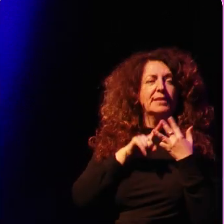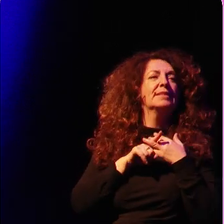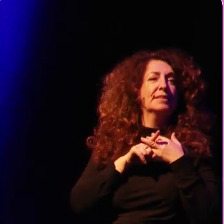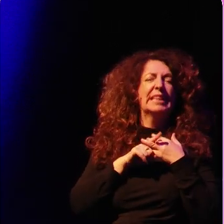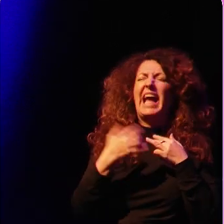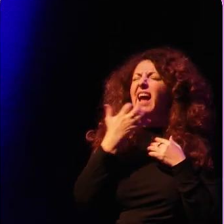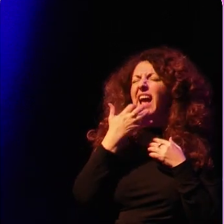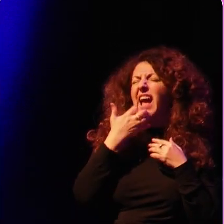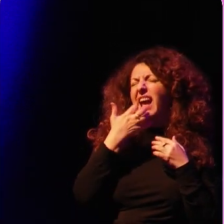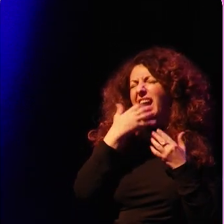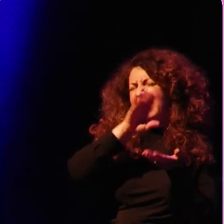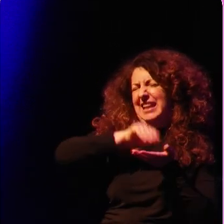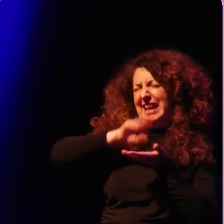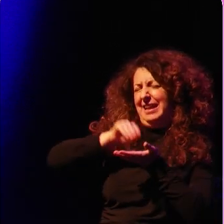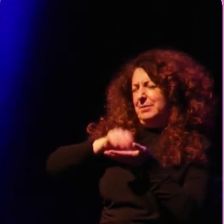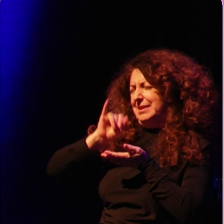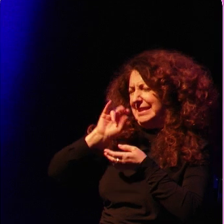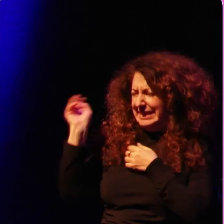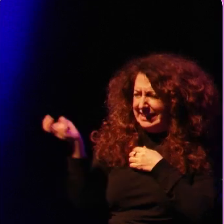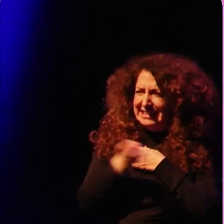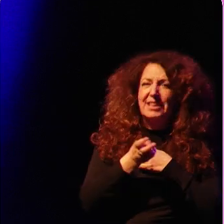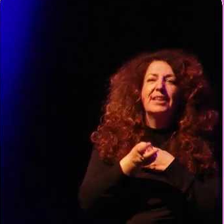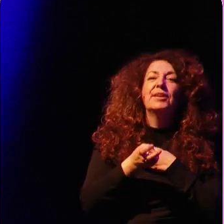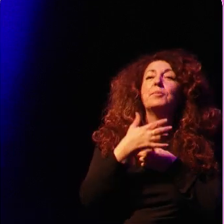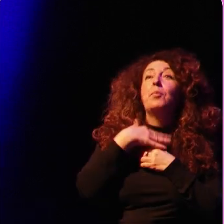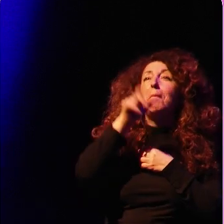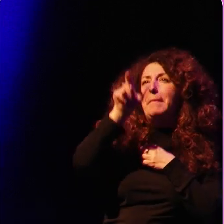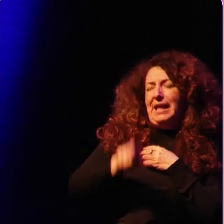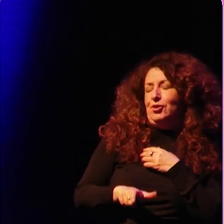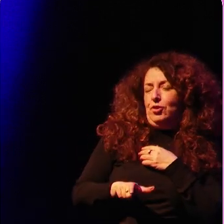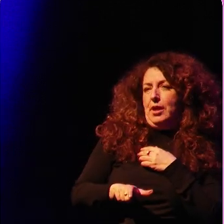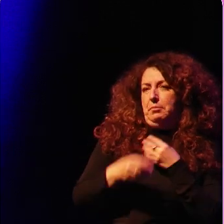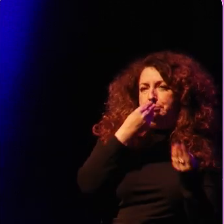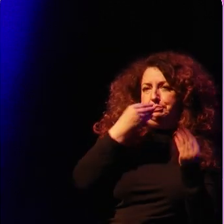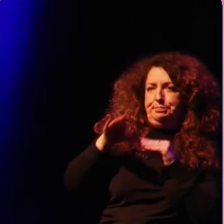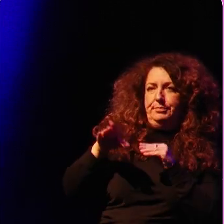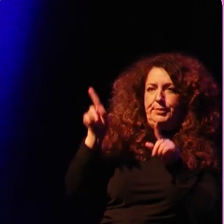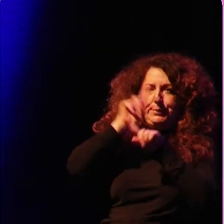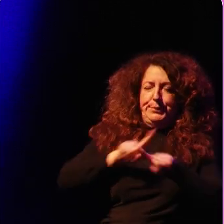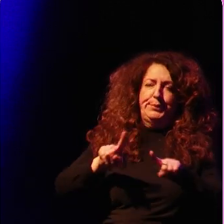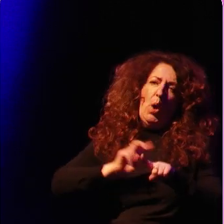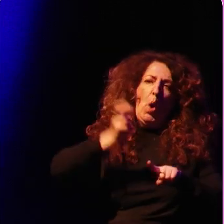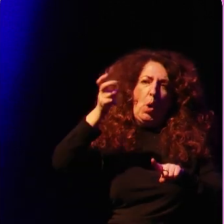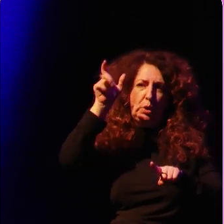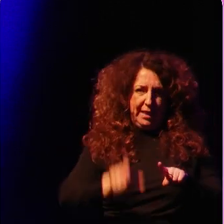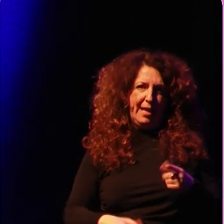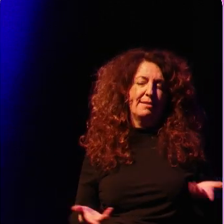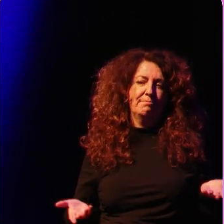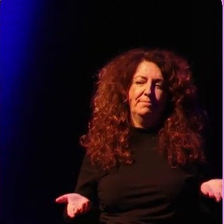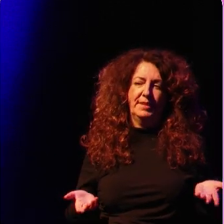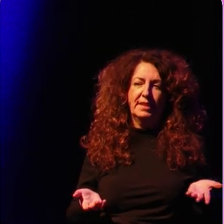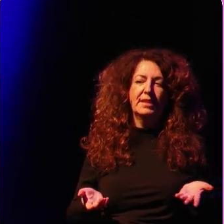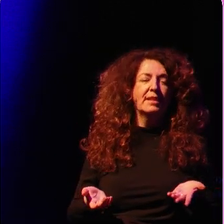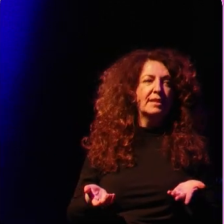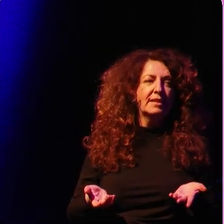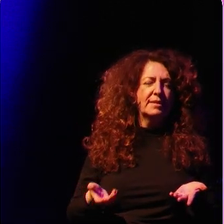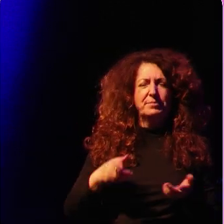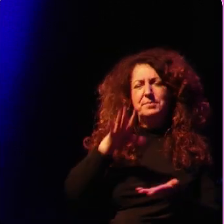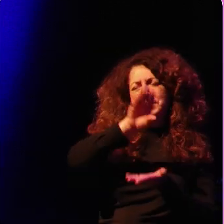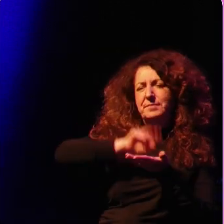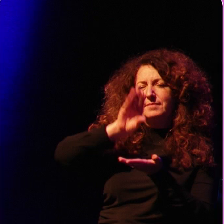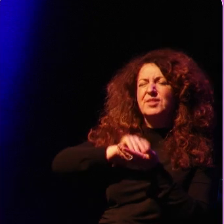que podría sustituir o suplantar en una persona. Simplemente los más divertidos, ¿vale? Para